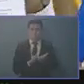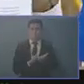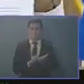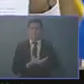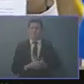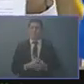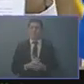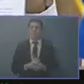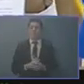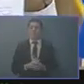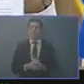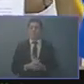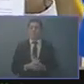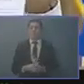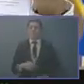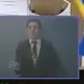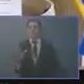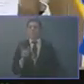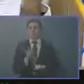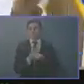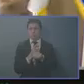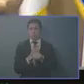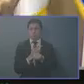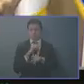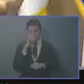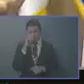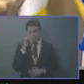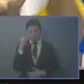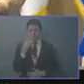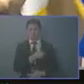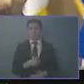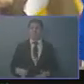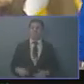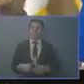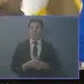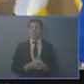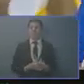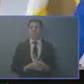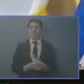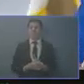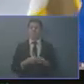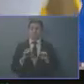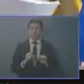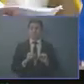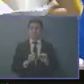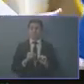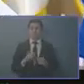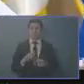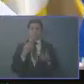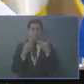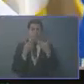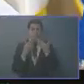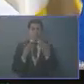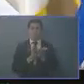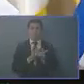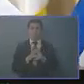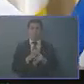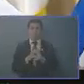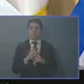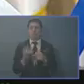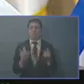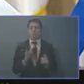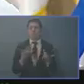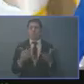más, me voy a tomar 3 minutos, señor presidente, para decirle al pueblo salvadoreño qué es lo que habíamos